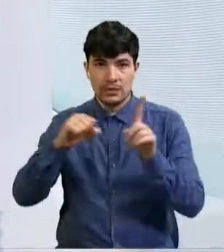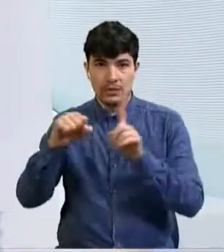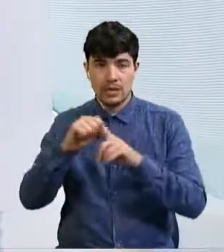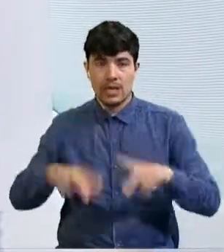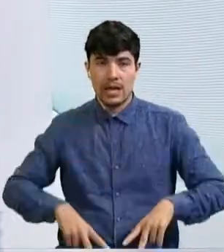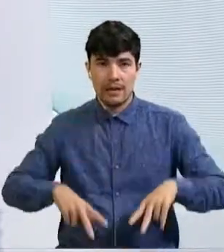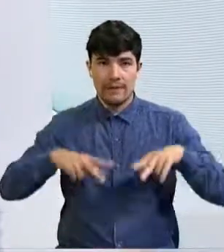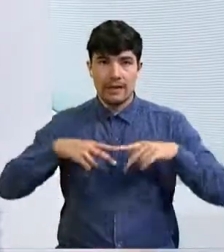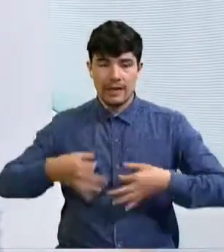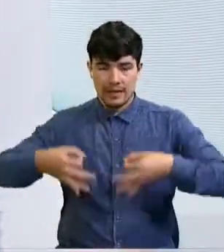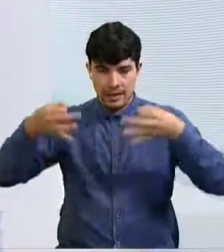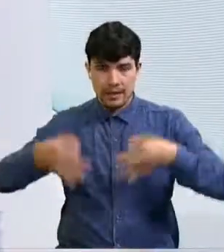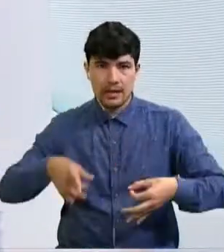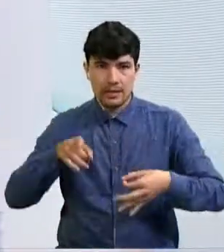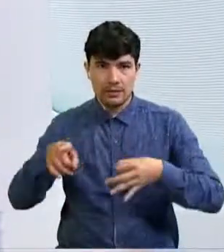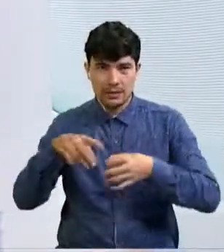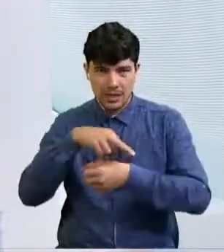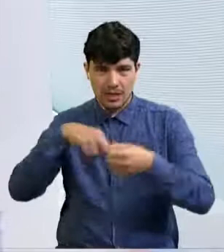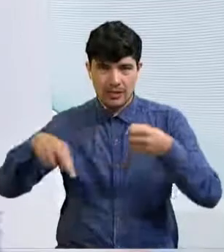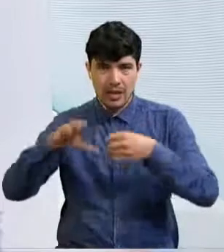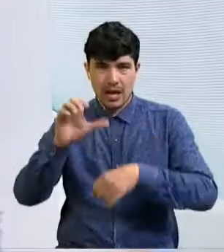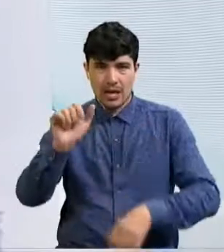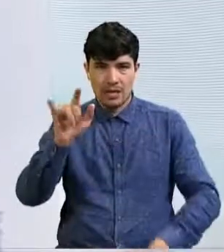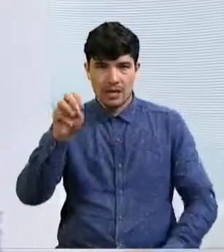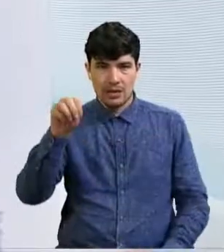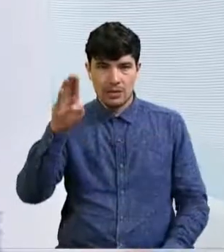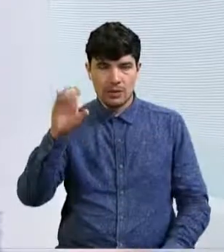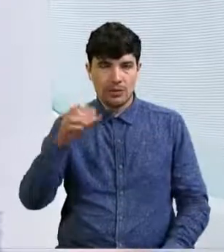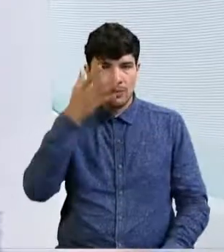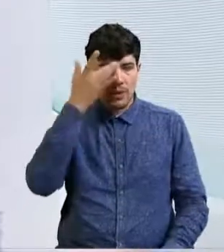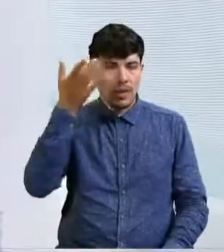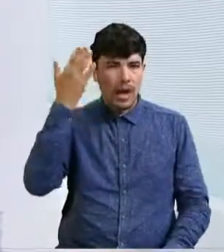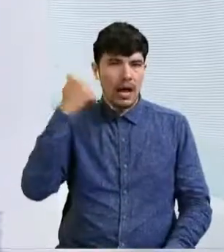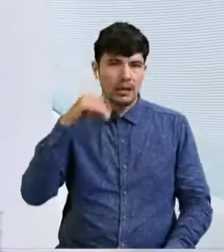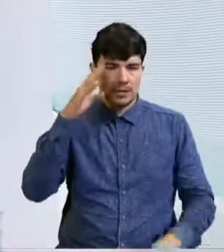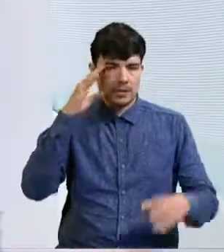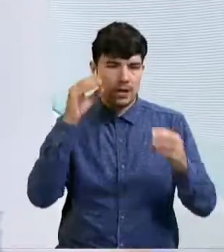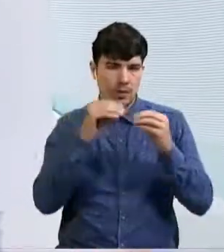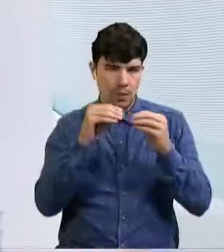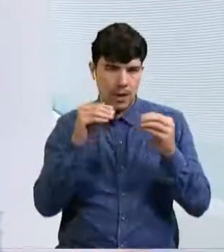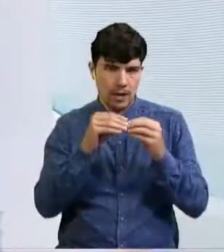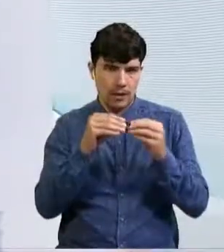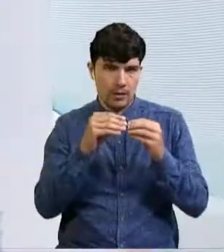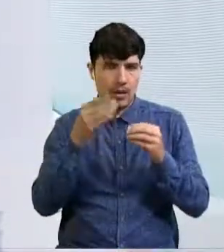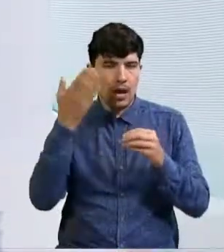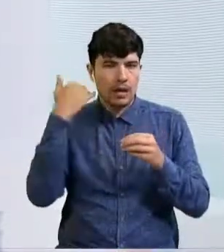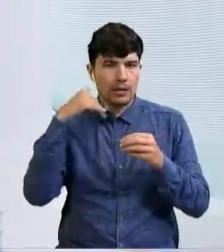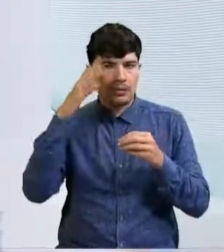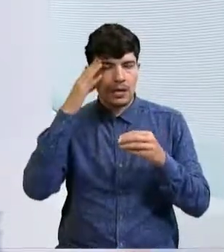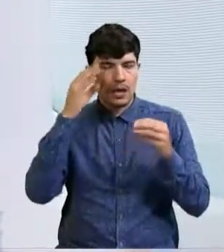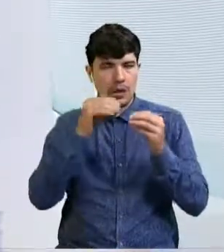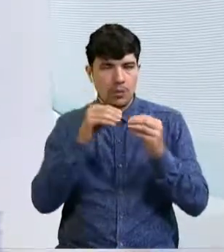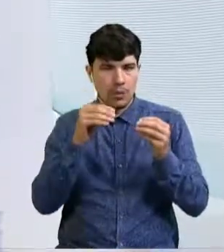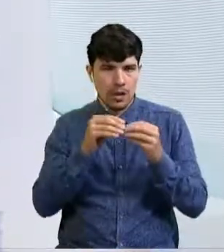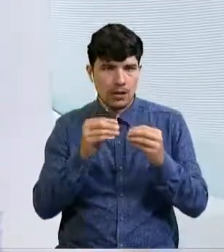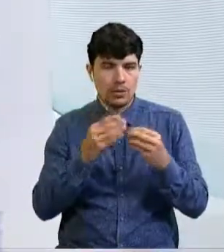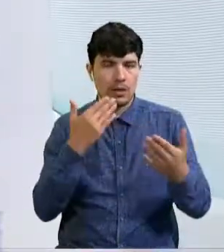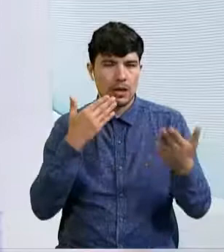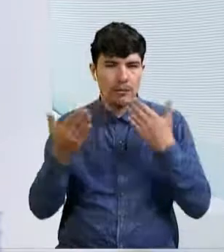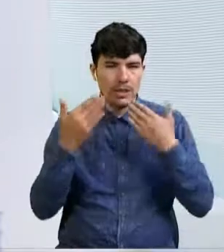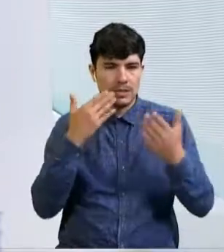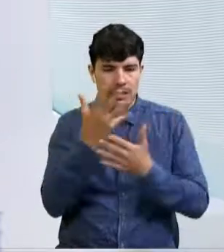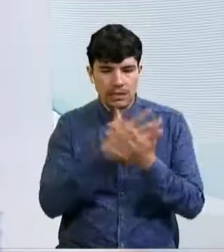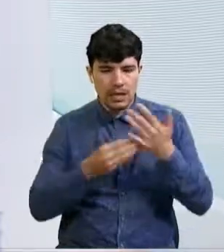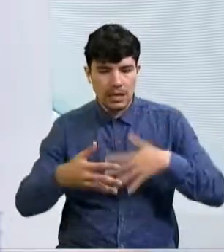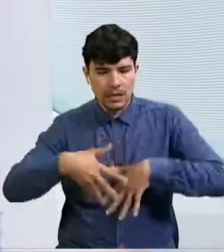del catatumbo como resultado de los acuerdos suscritos de la movilización campesina en el mes de octubre cuáles fueron esas principales conclusiones